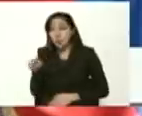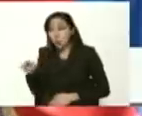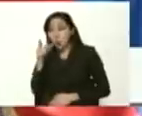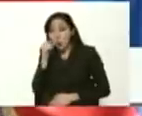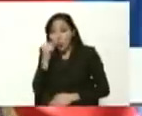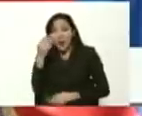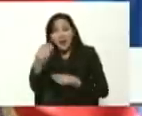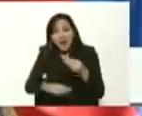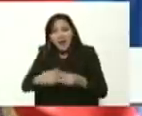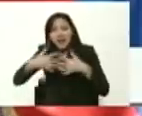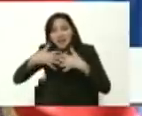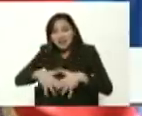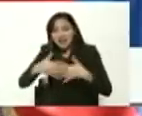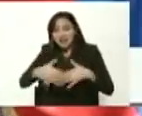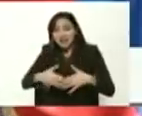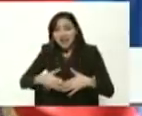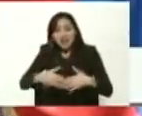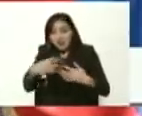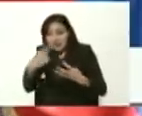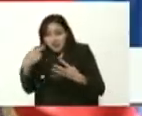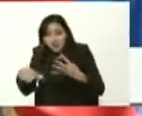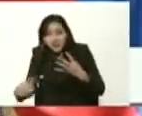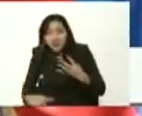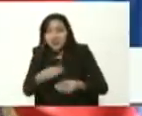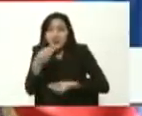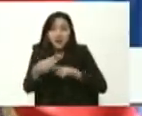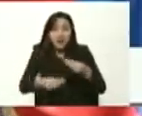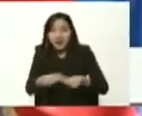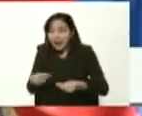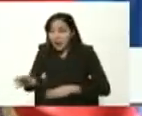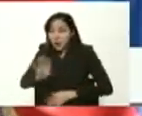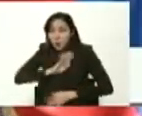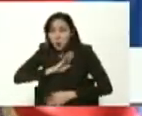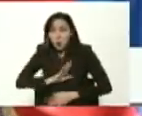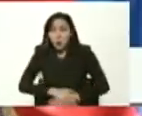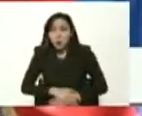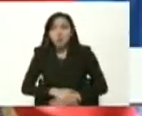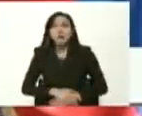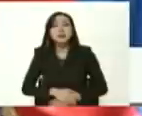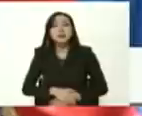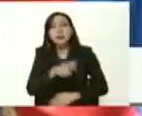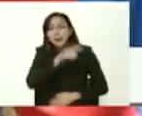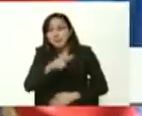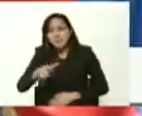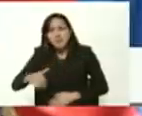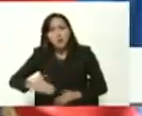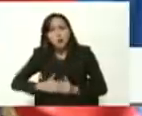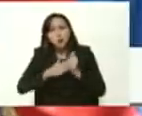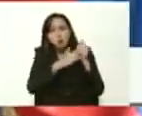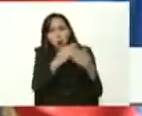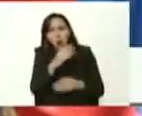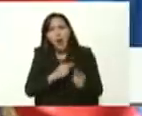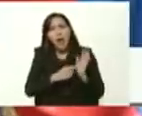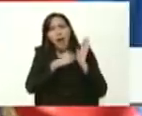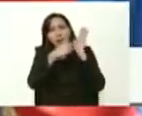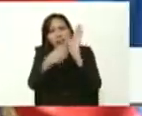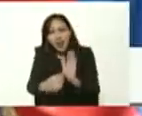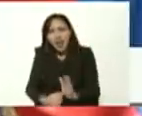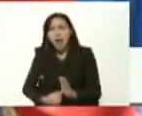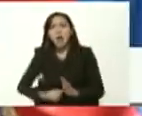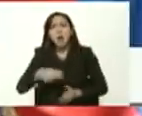red de empresas privadas donde figuran como representantes legales y